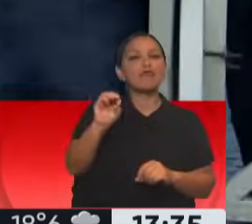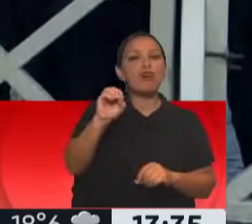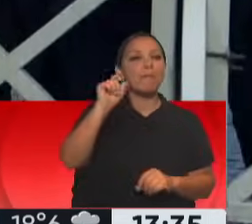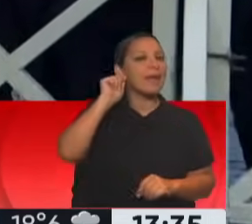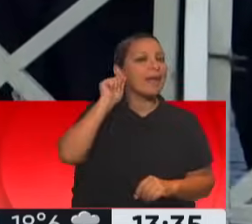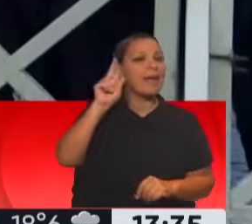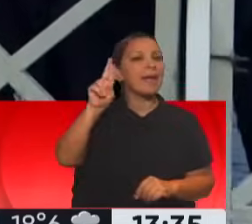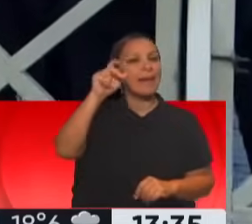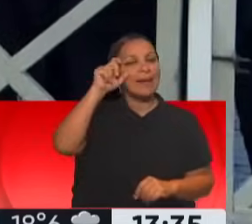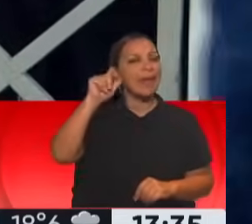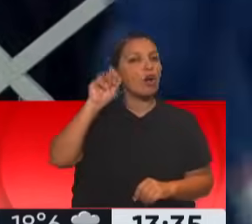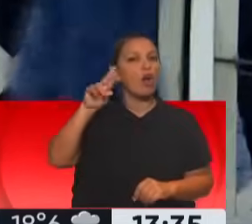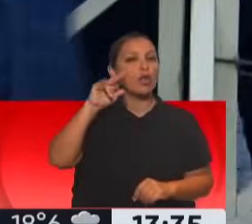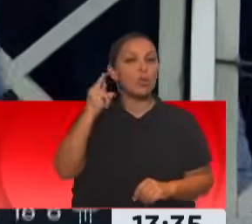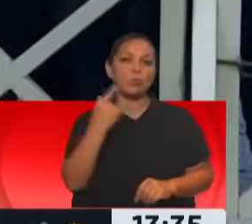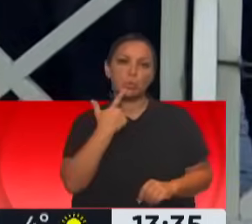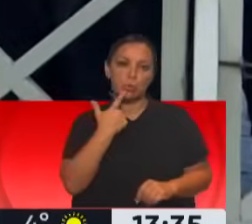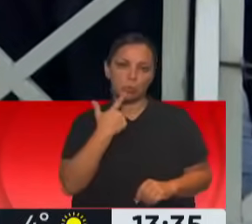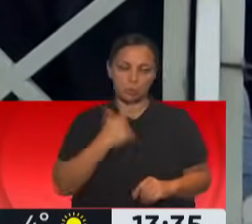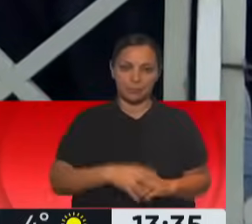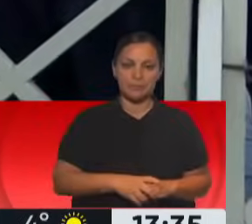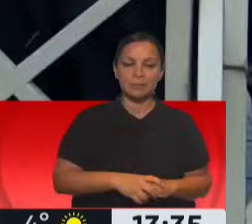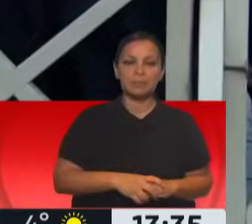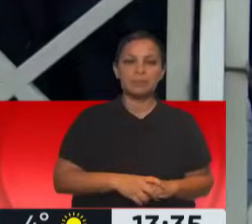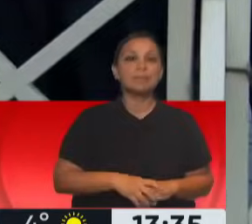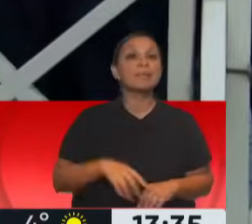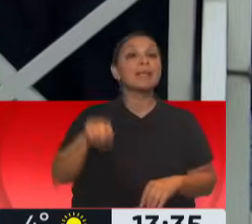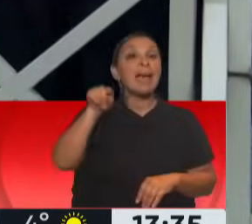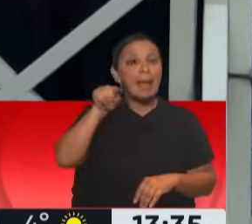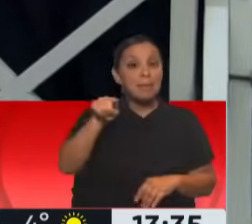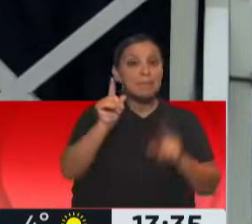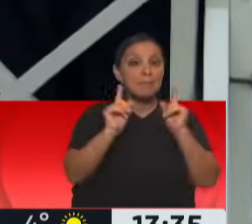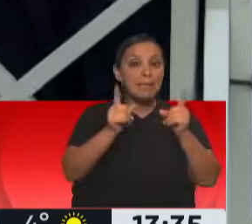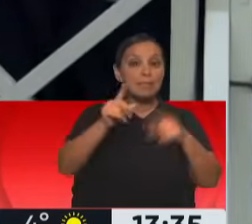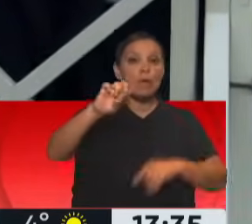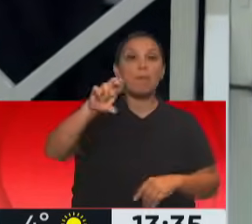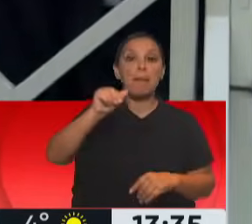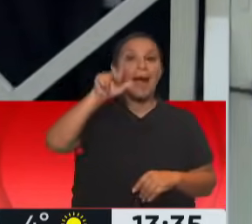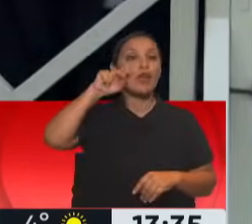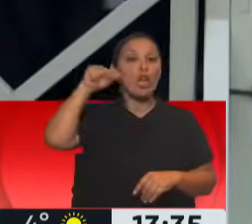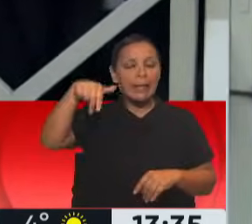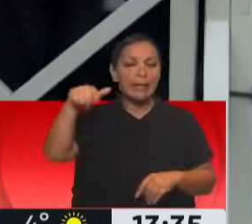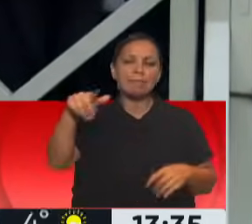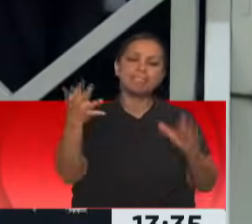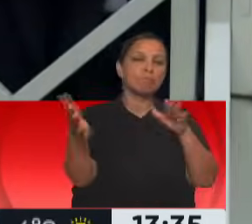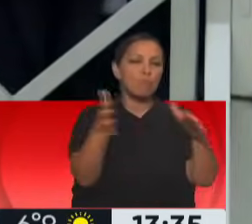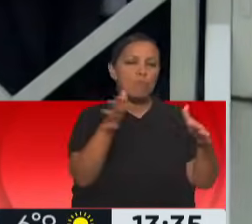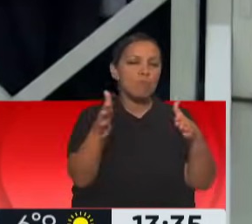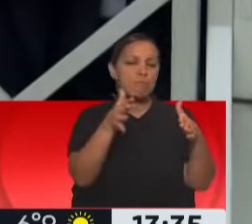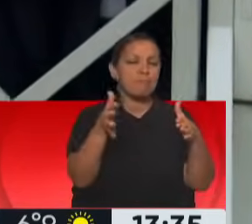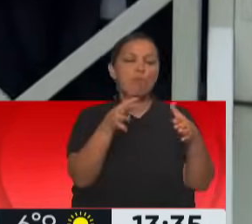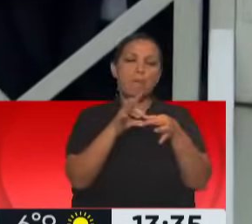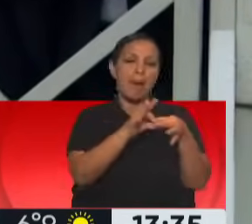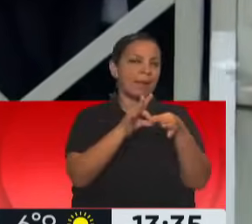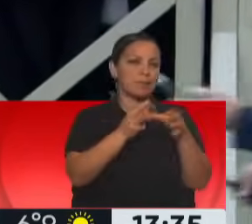Si hablamos de Parolin, estamos hablando de un hombre que va a seguir muy de cerca el mandato que deja